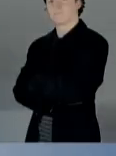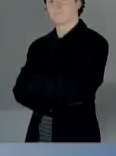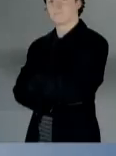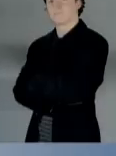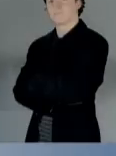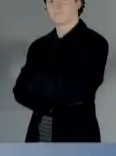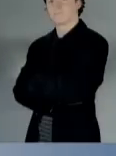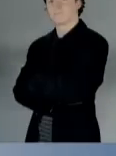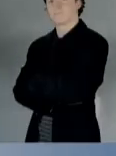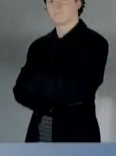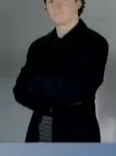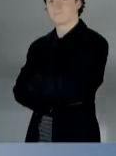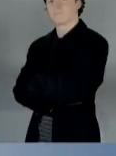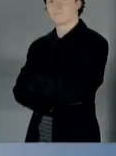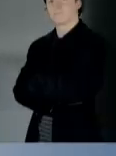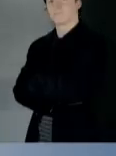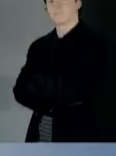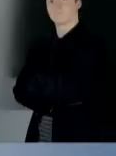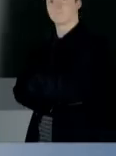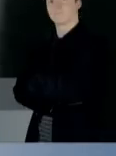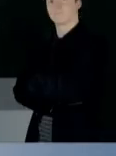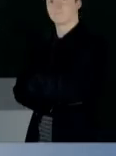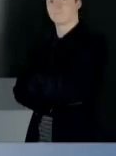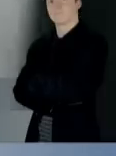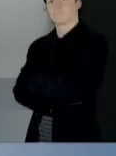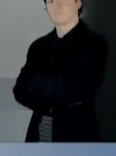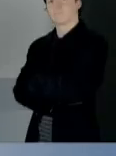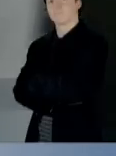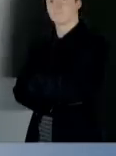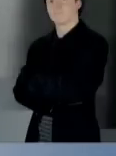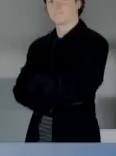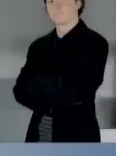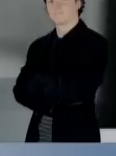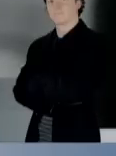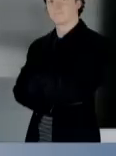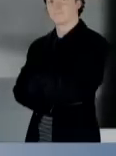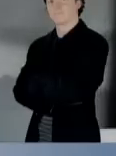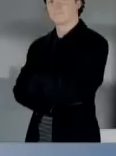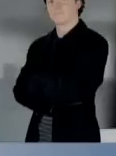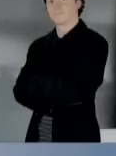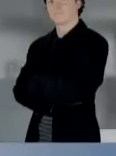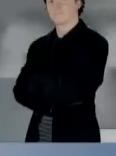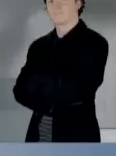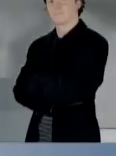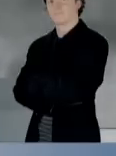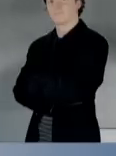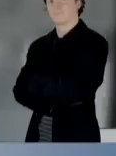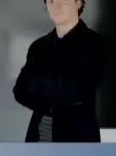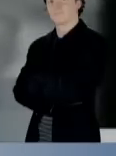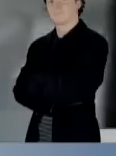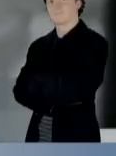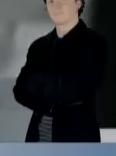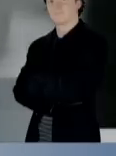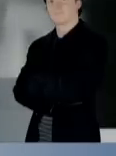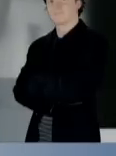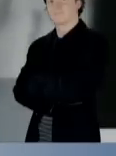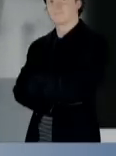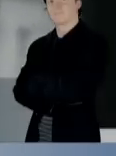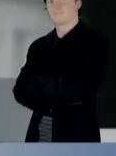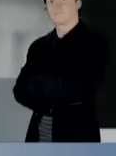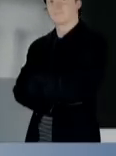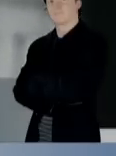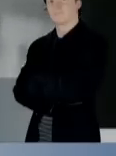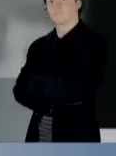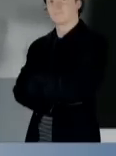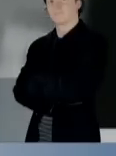justificaba estos golpes dejó la pregunta planteada yo creo que ningún golpe se justifica pero tampoco se justifica